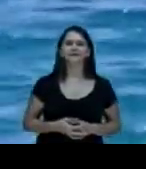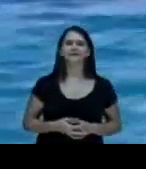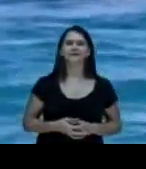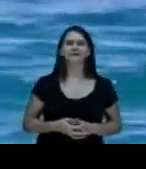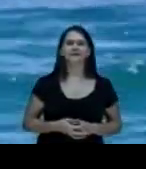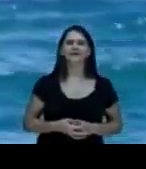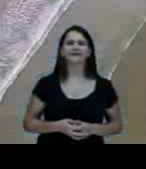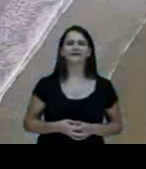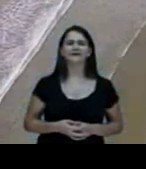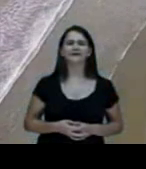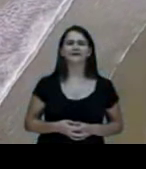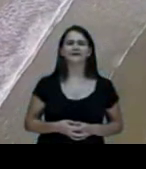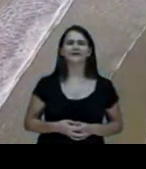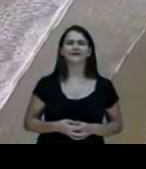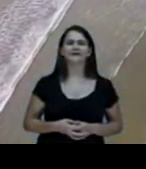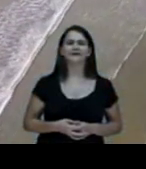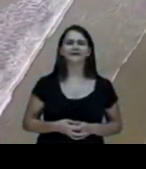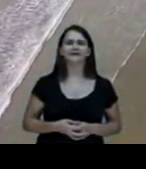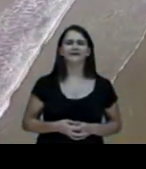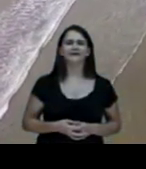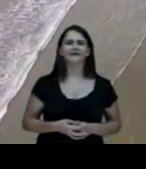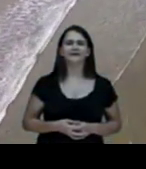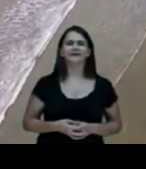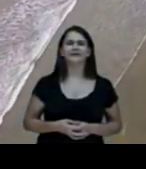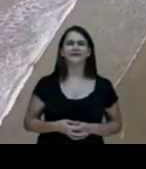estamos apoyando ahorita en lo que es